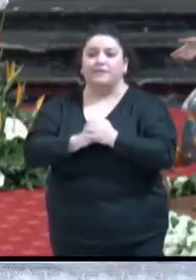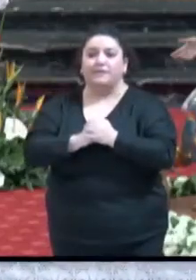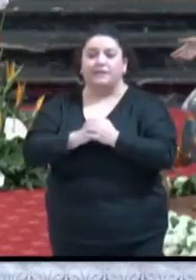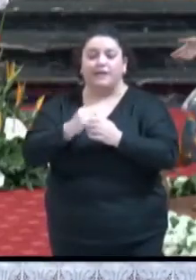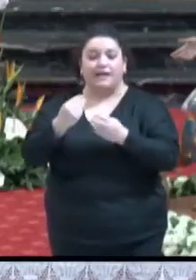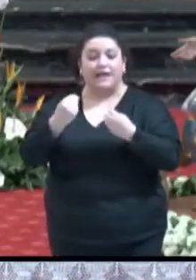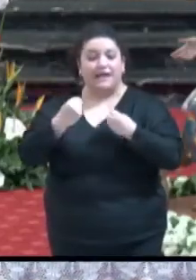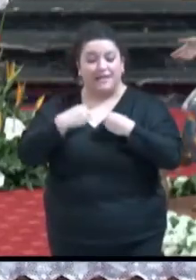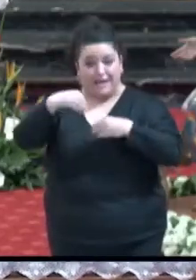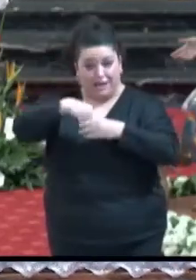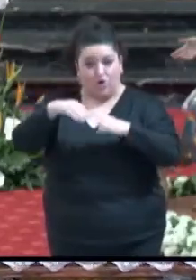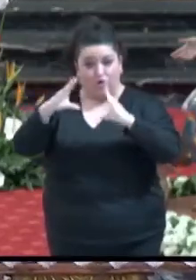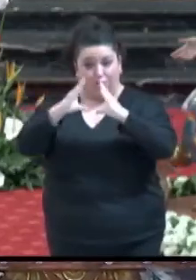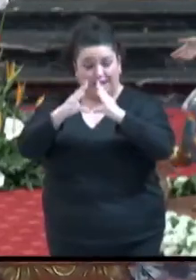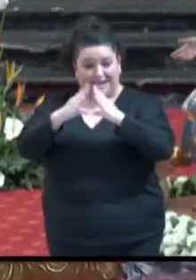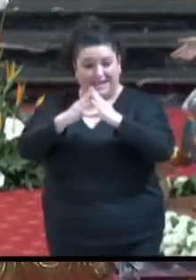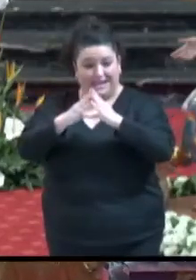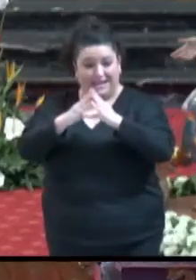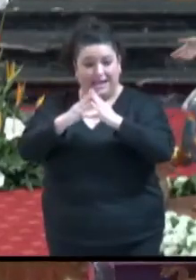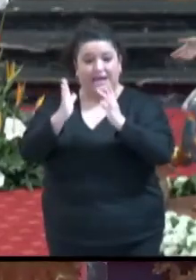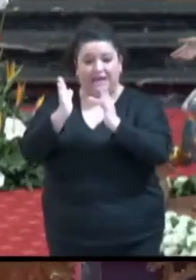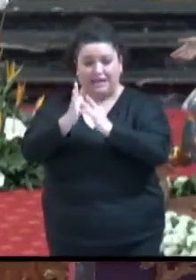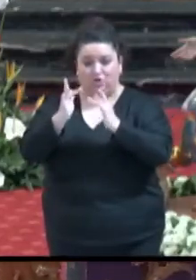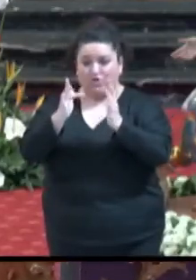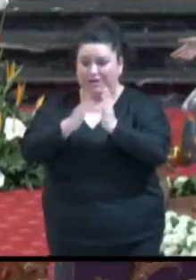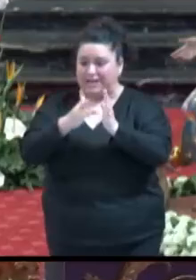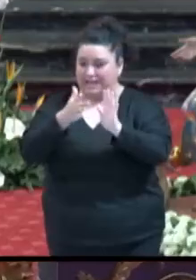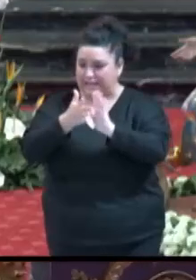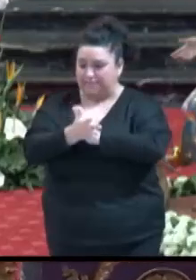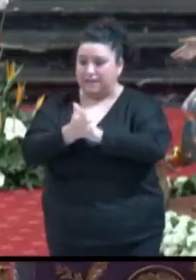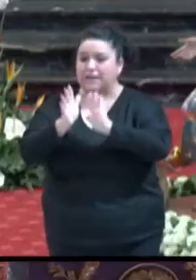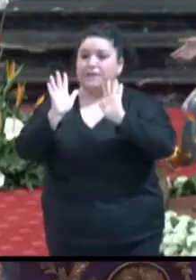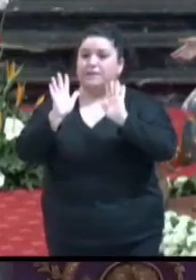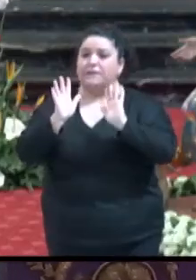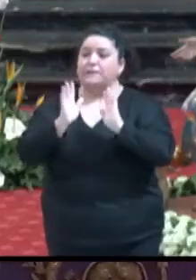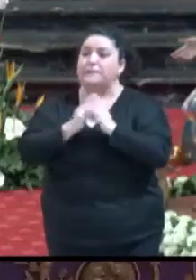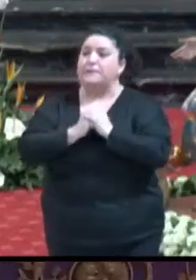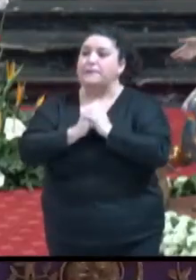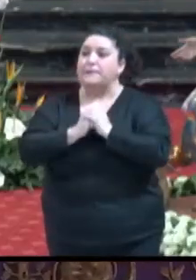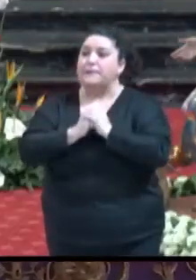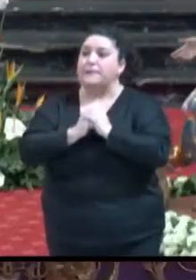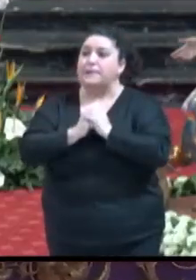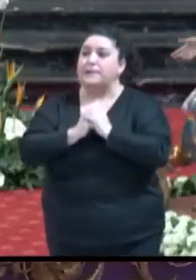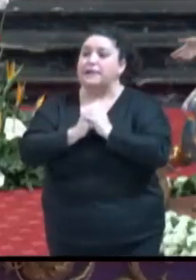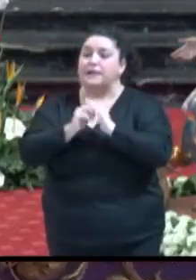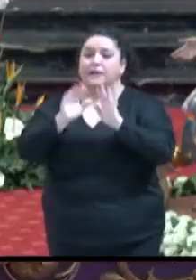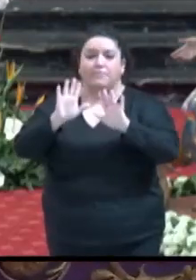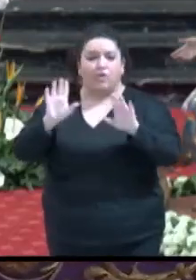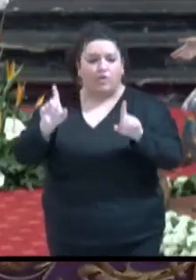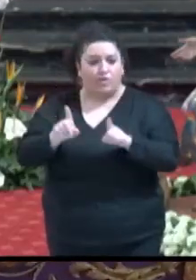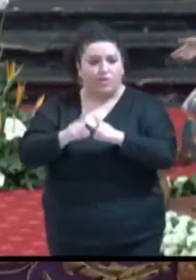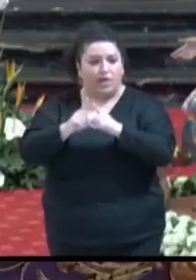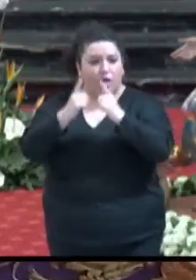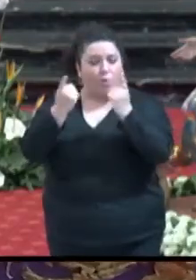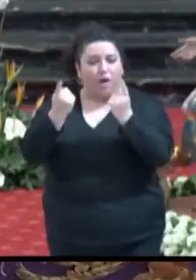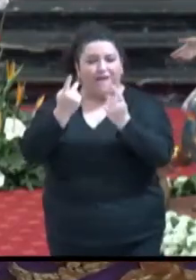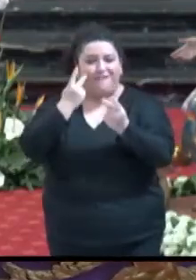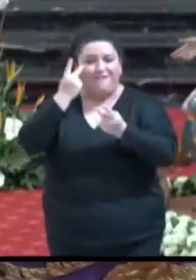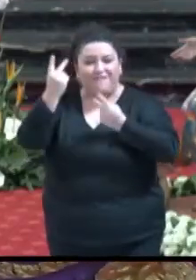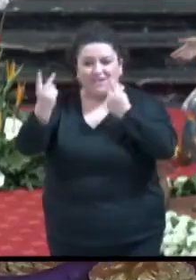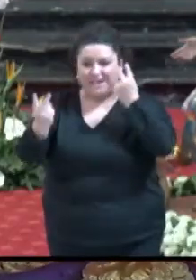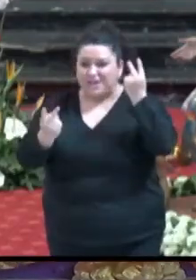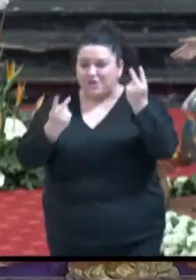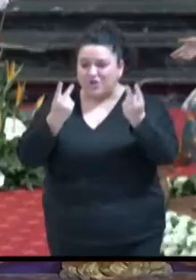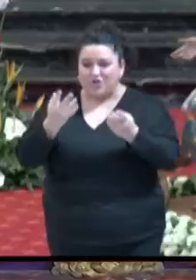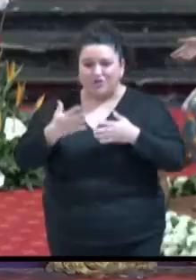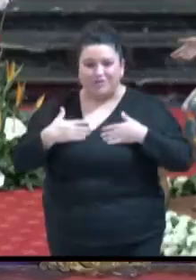vida de la iglesia es Jesucristo siempre en cualquiera de los perspectivas que le